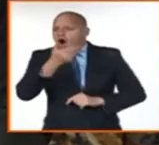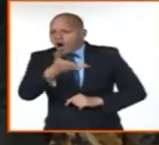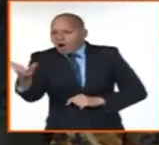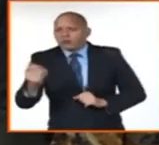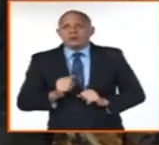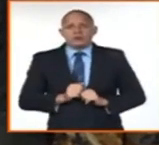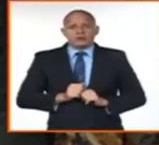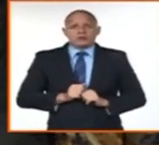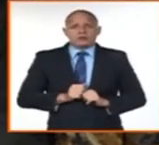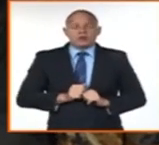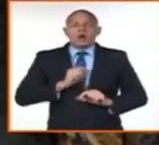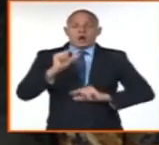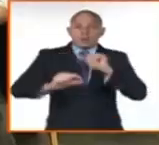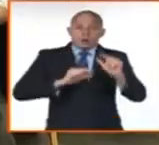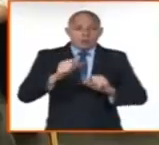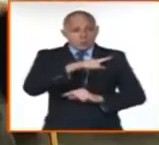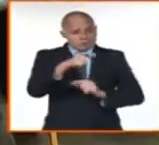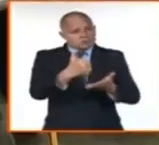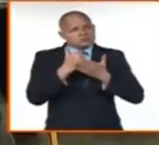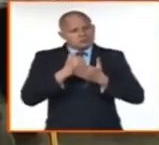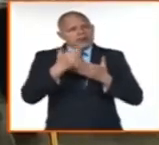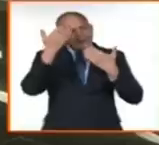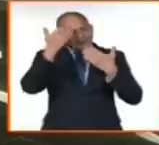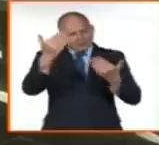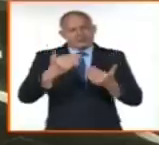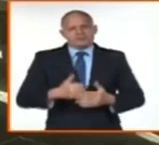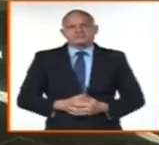Y para eso contamos con ustedes. Muchas gracias.